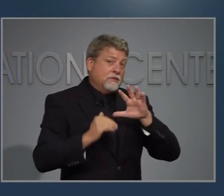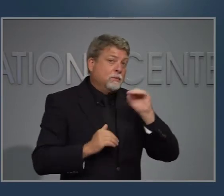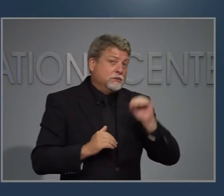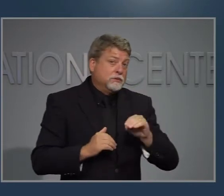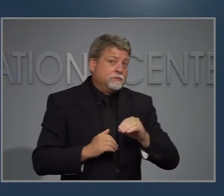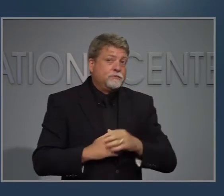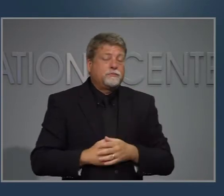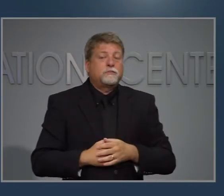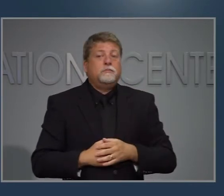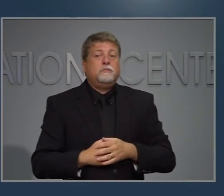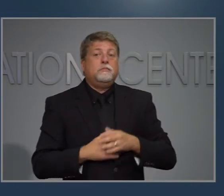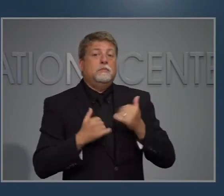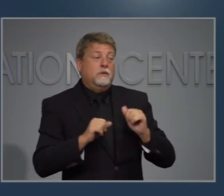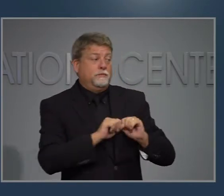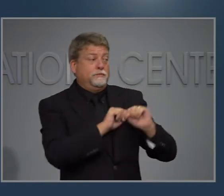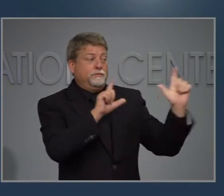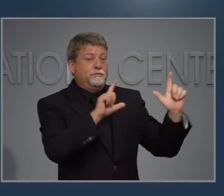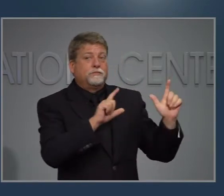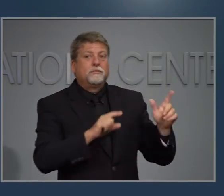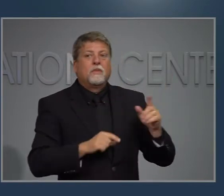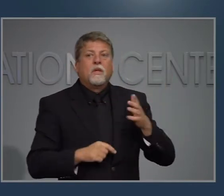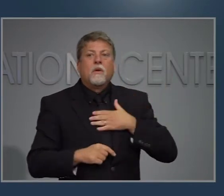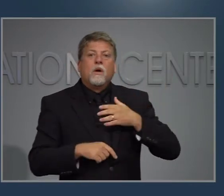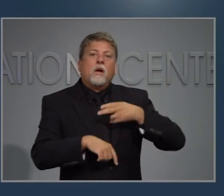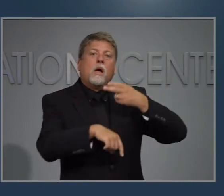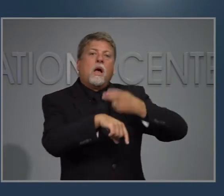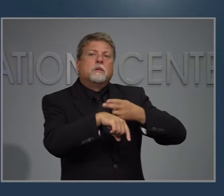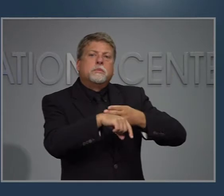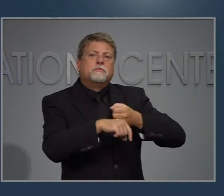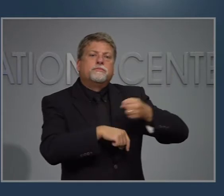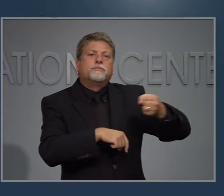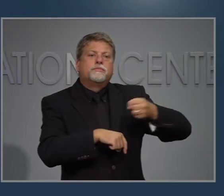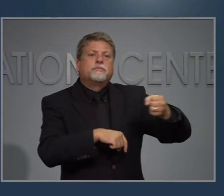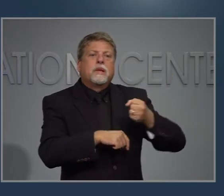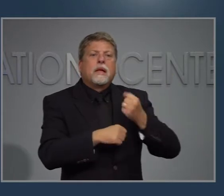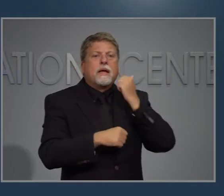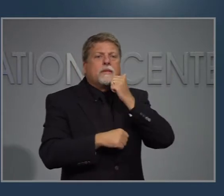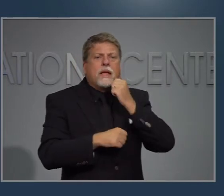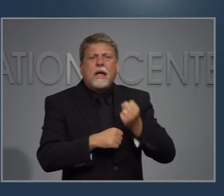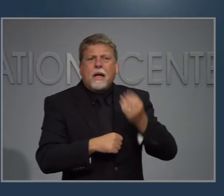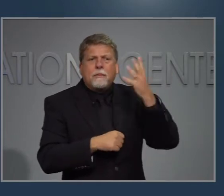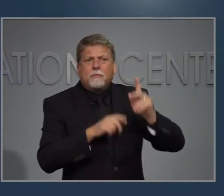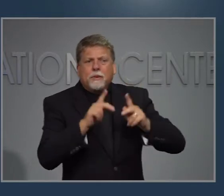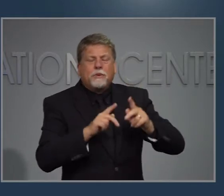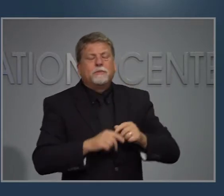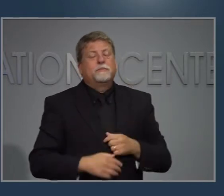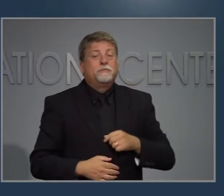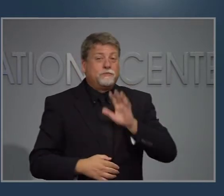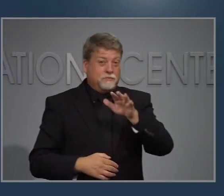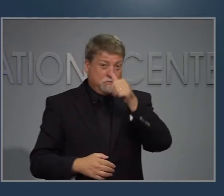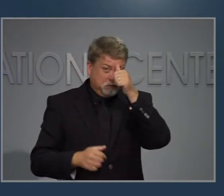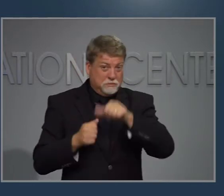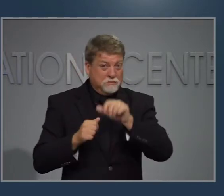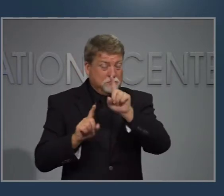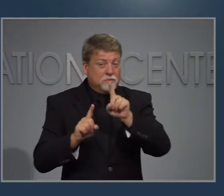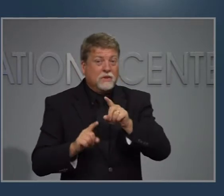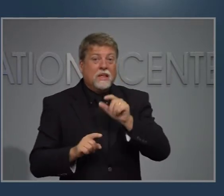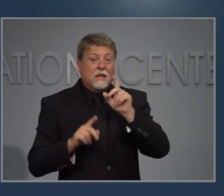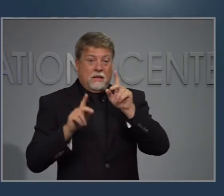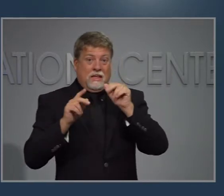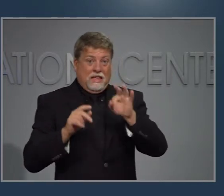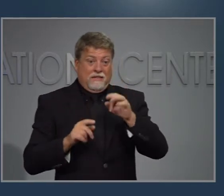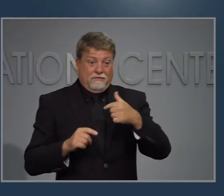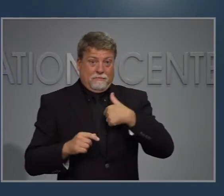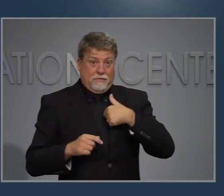nuestra métrica en este panel, vemos las hospitalizaciones día a día. Como les he dicho antes, las personas que llegan al hospital el día de